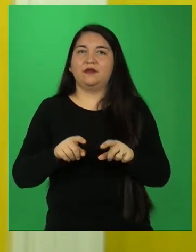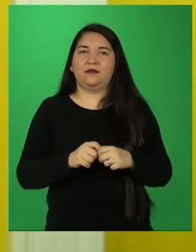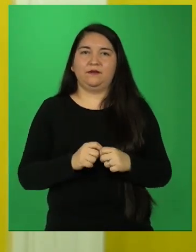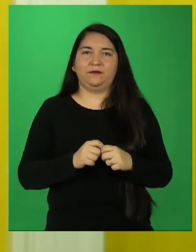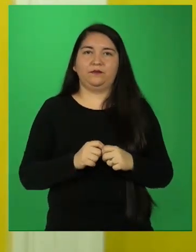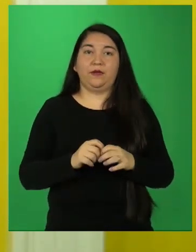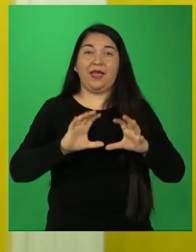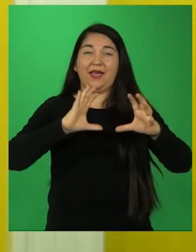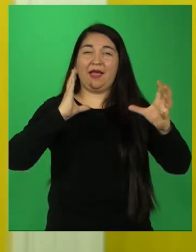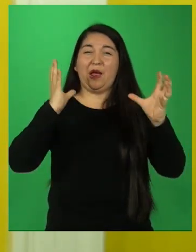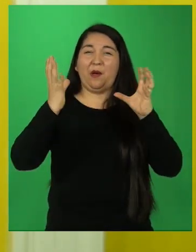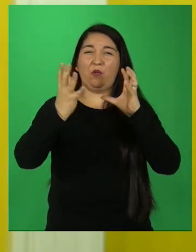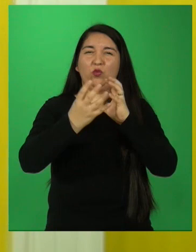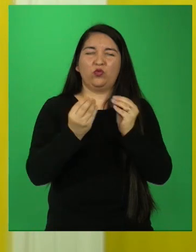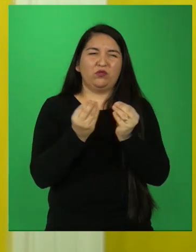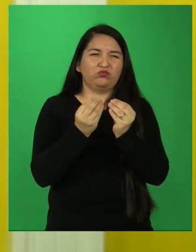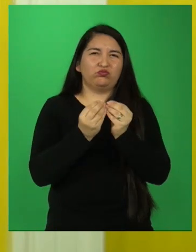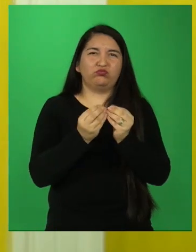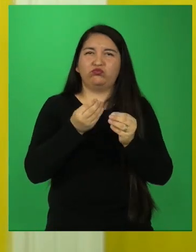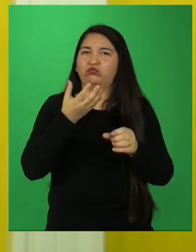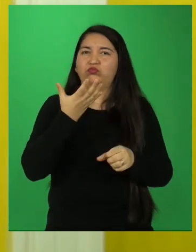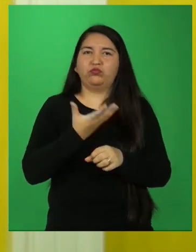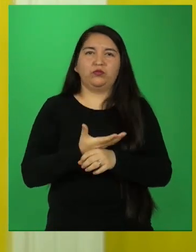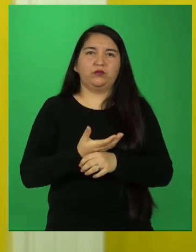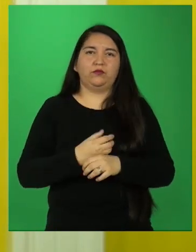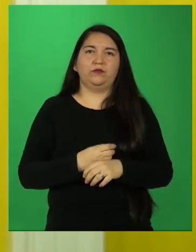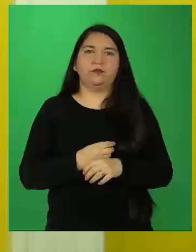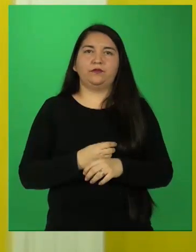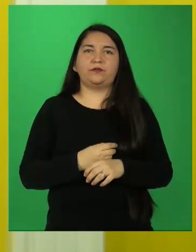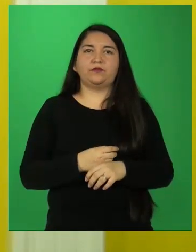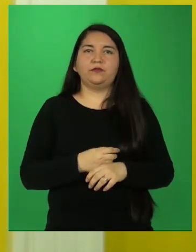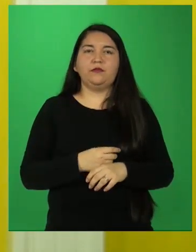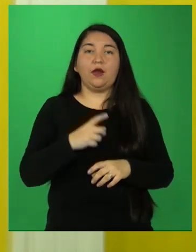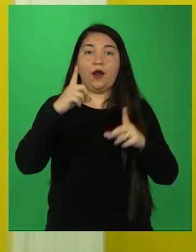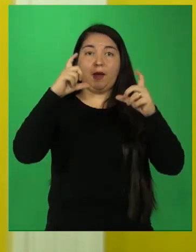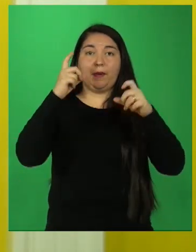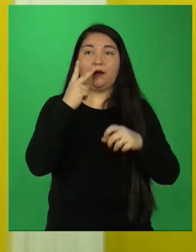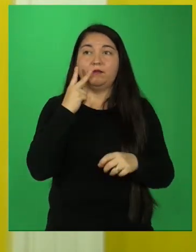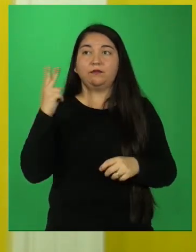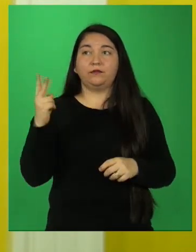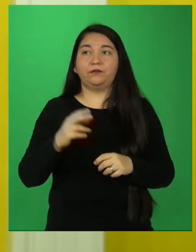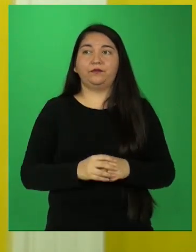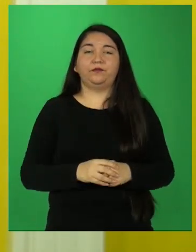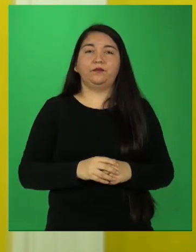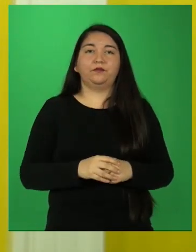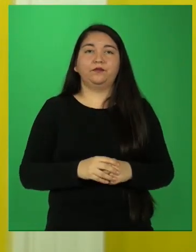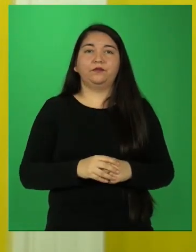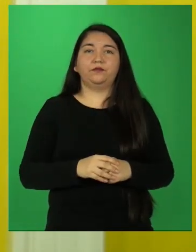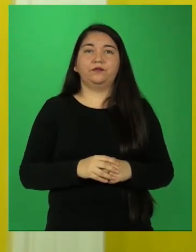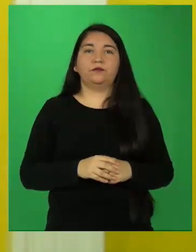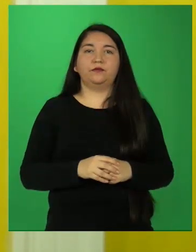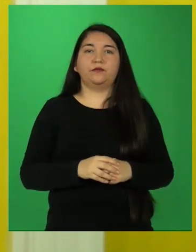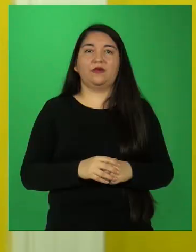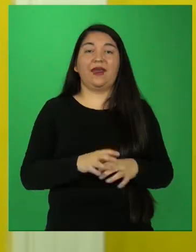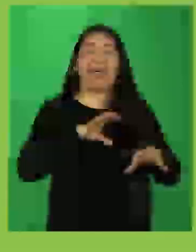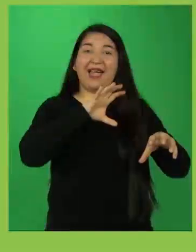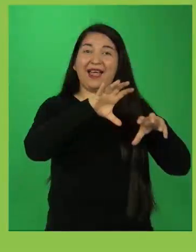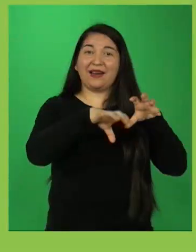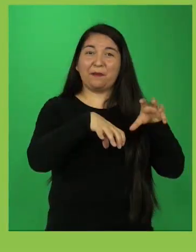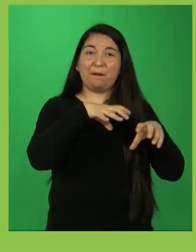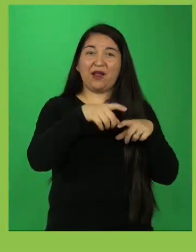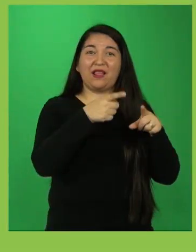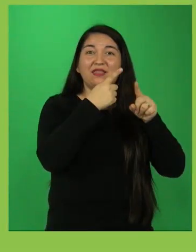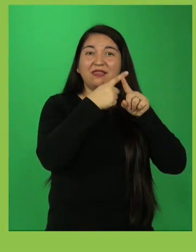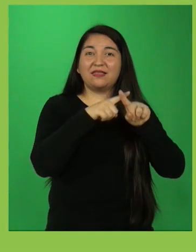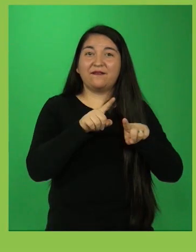o en el mundo la podemos observar acá, por ejemplo, en esta imagen, donde tenemos distintos tipos de animales, y en